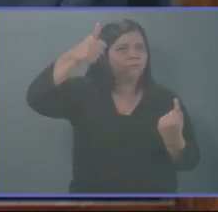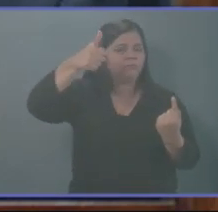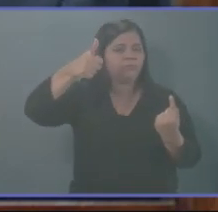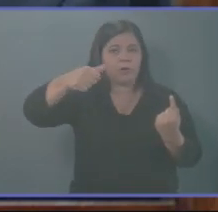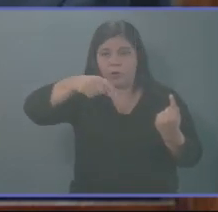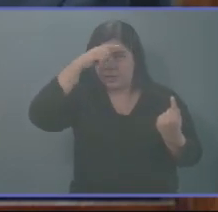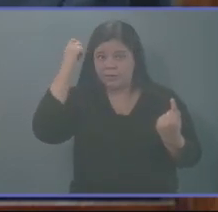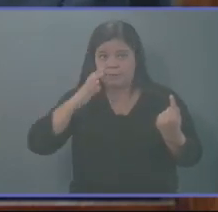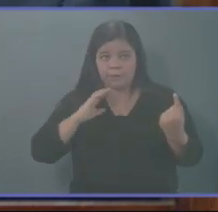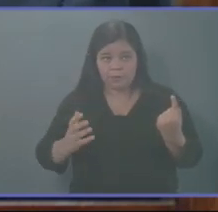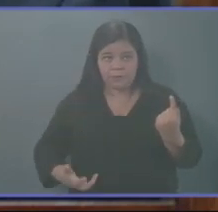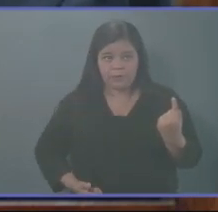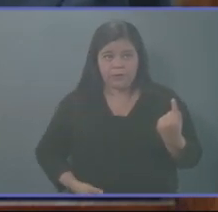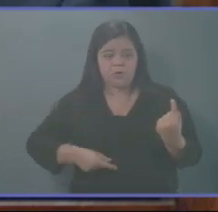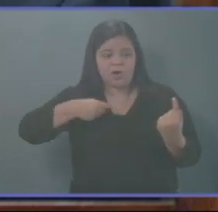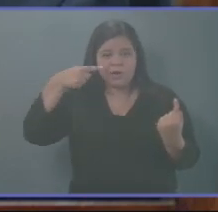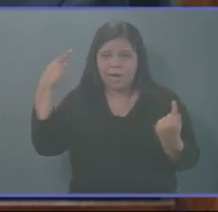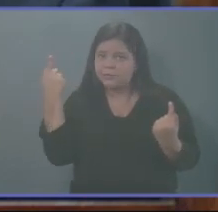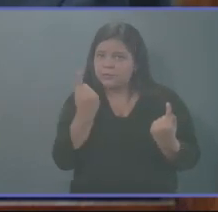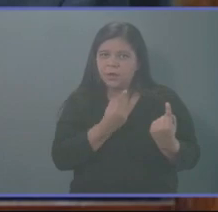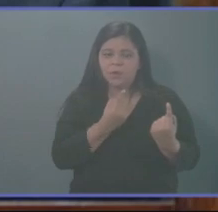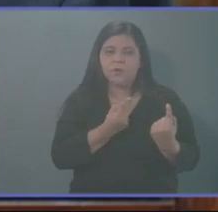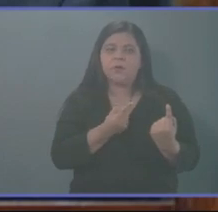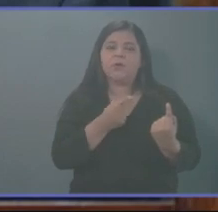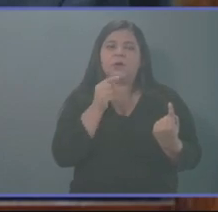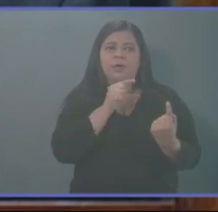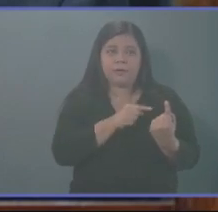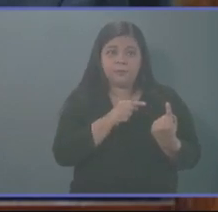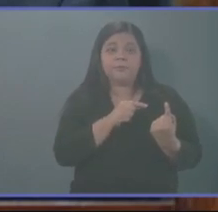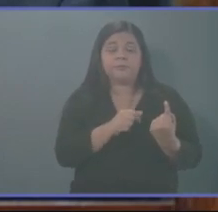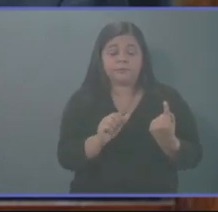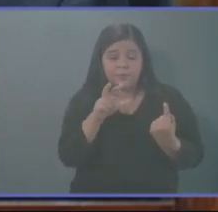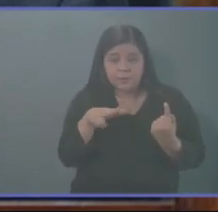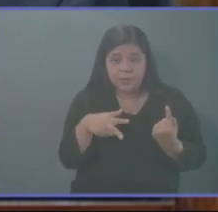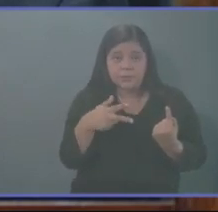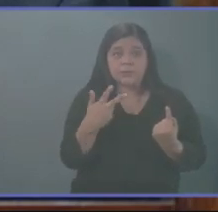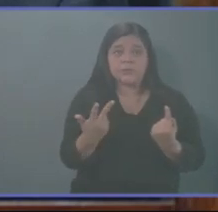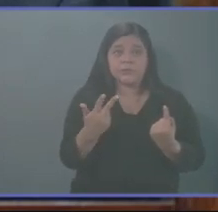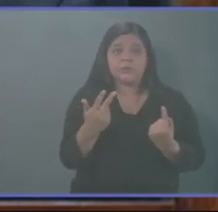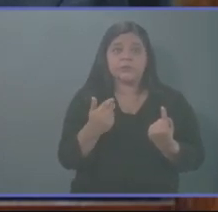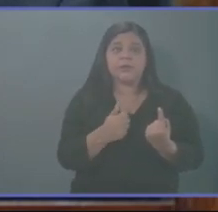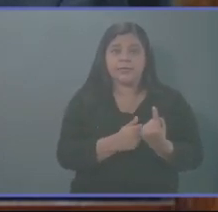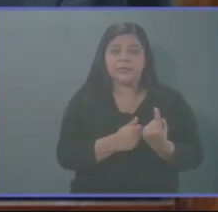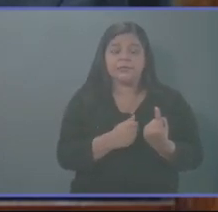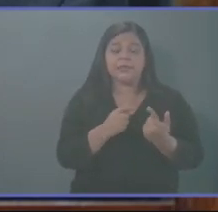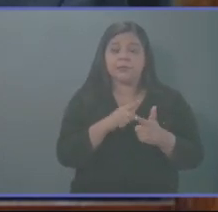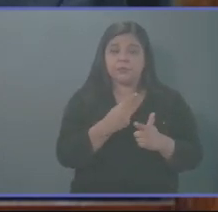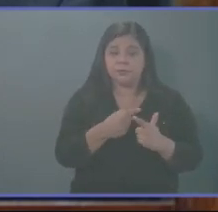empleado público, la pena se agravará hasta una tercera parte de la máxima en cada caso y la